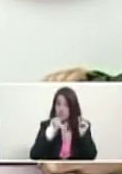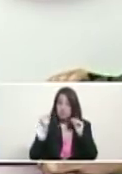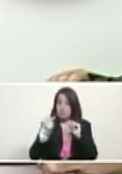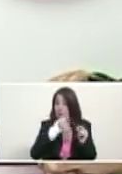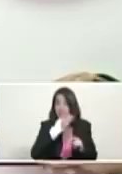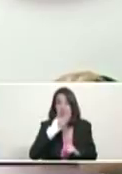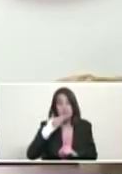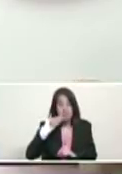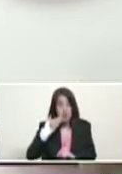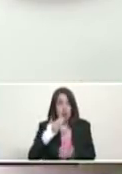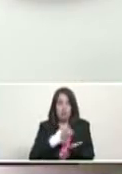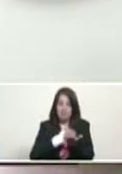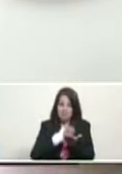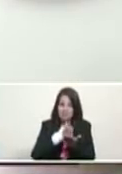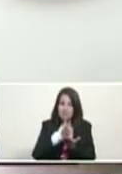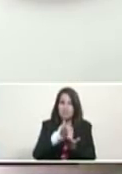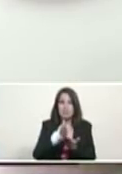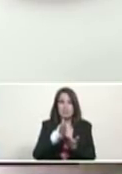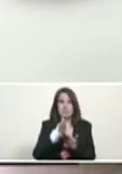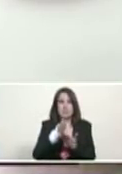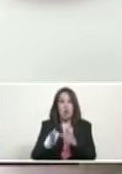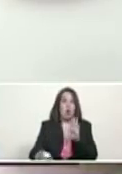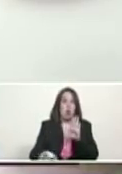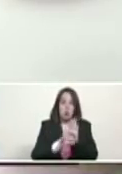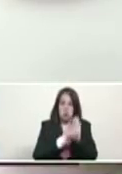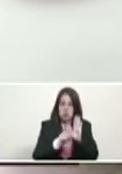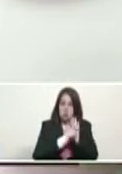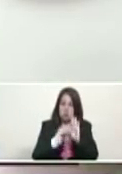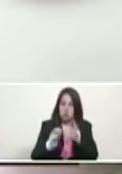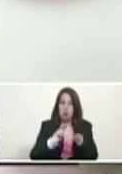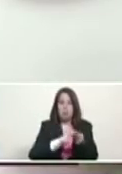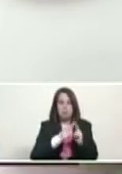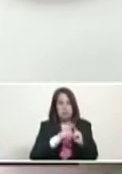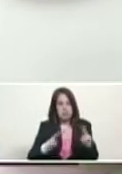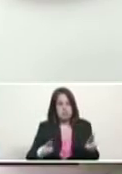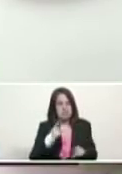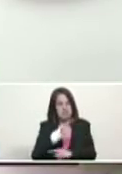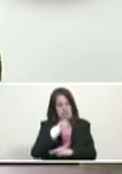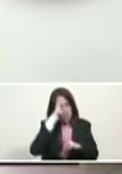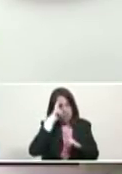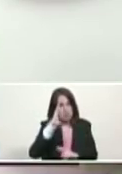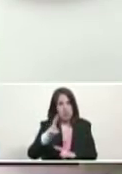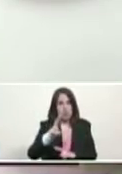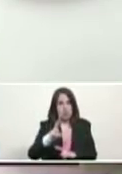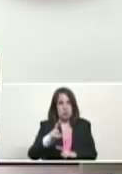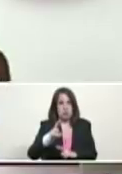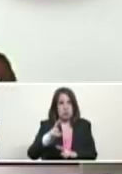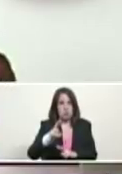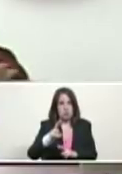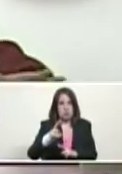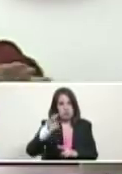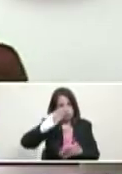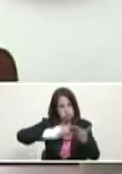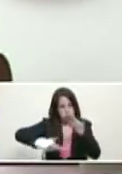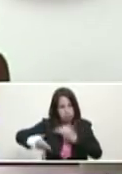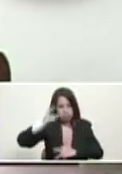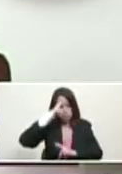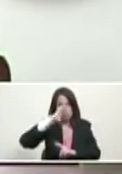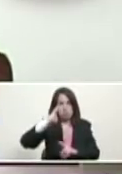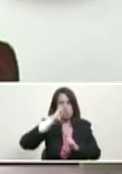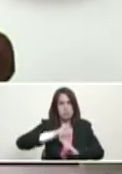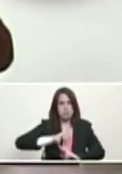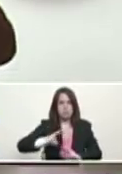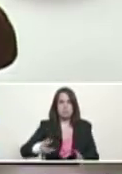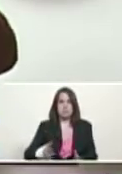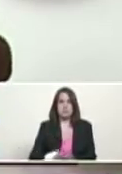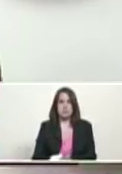políticos, no es la vía. La vía es la vía constitucional, la vía pacífica, la vía del respeto, la vía del reconocimiento y autorreconocimiento, la